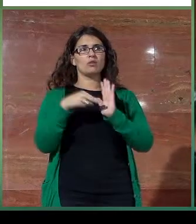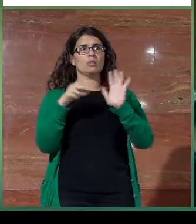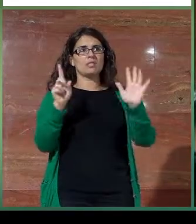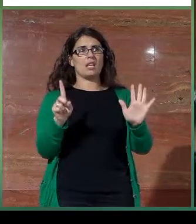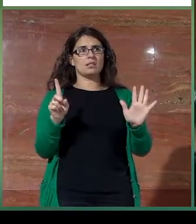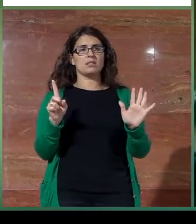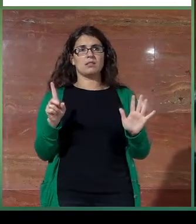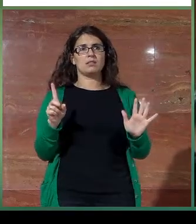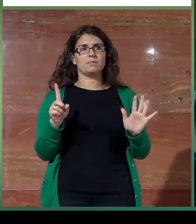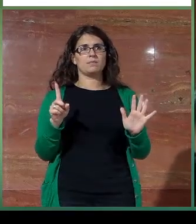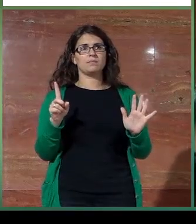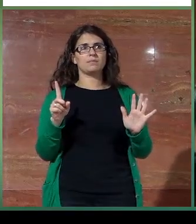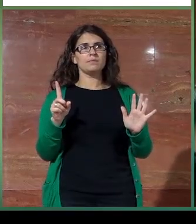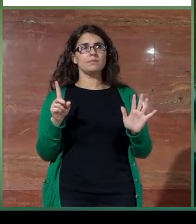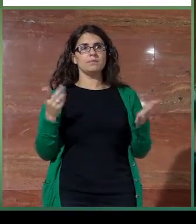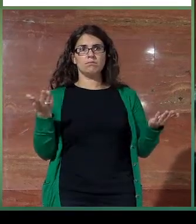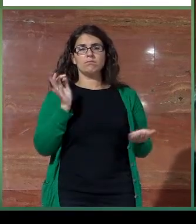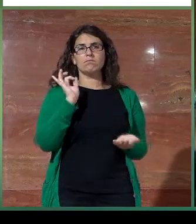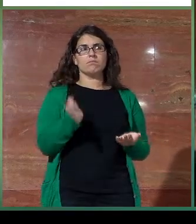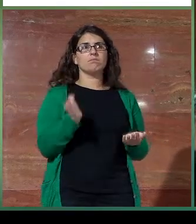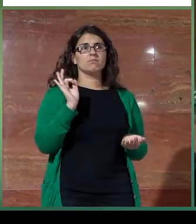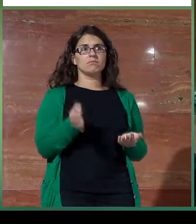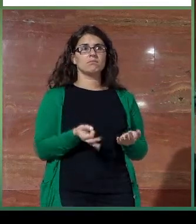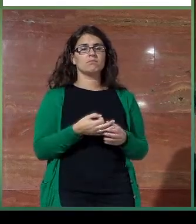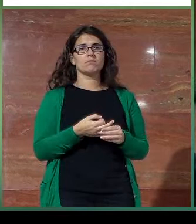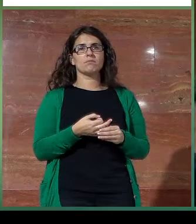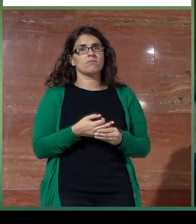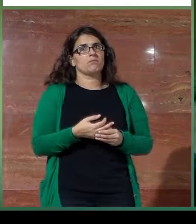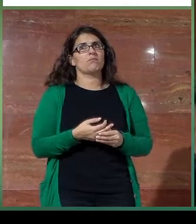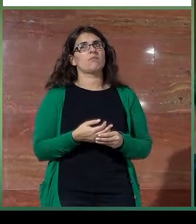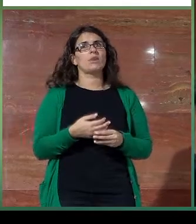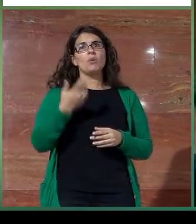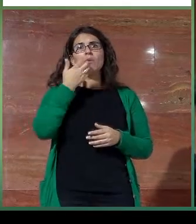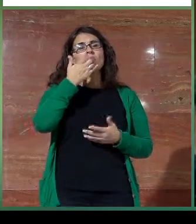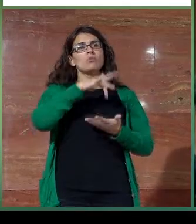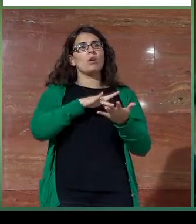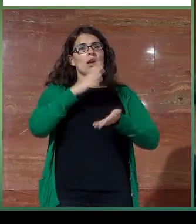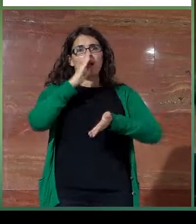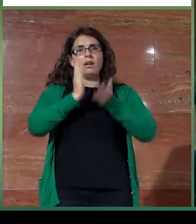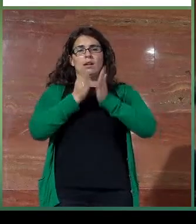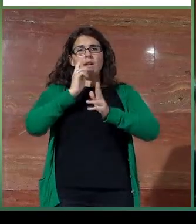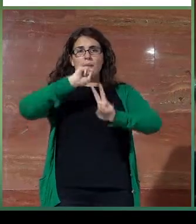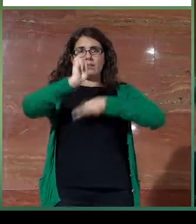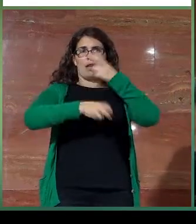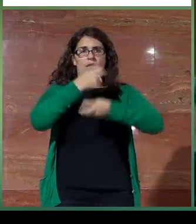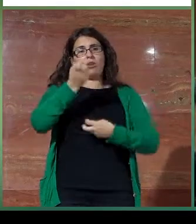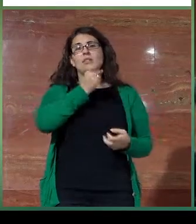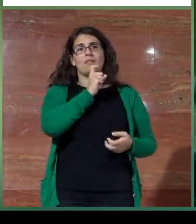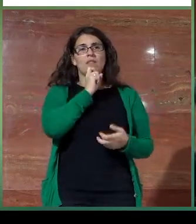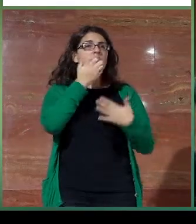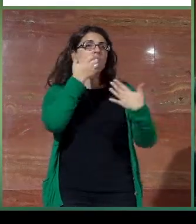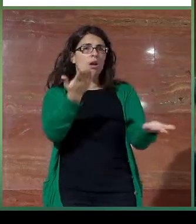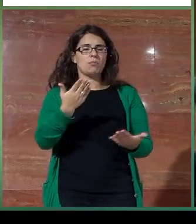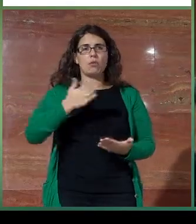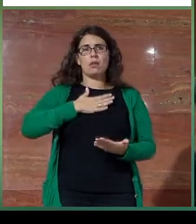2006 y efectivamente pues, es algo que en una obra de rehabilitación pues, es difícil de aplicar, como lo es en el patrimonio